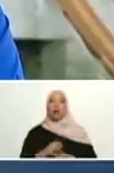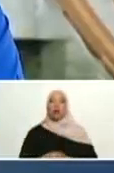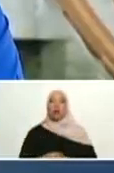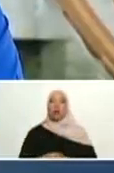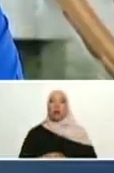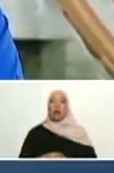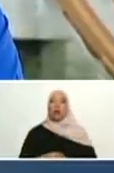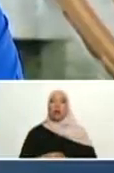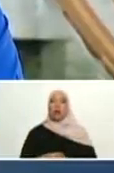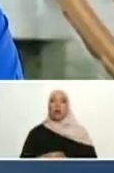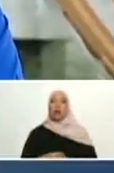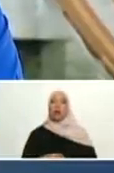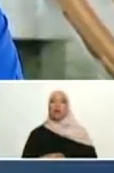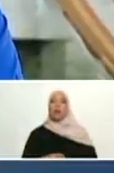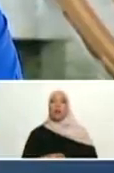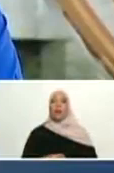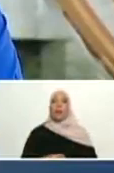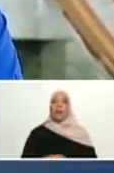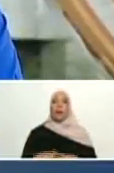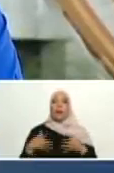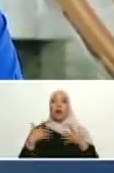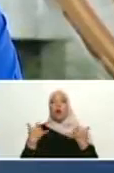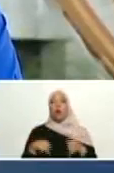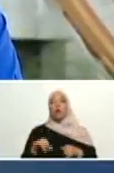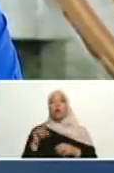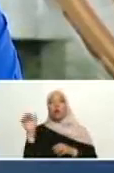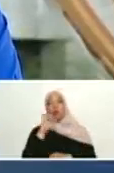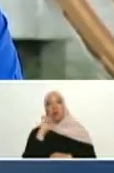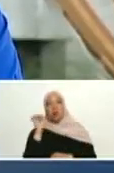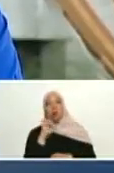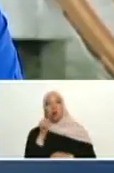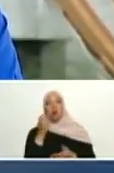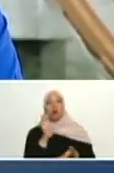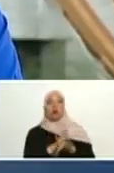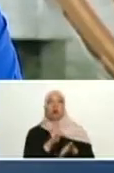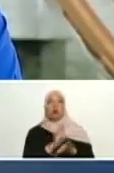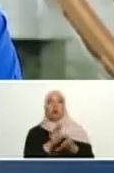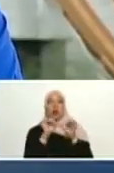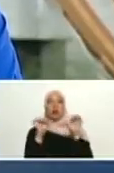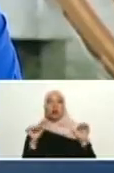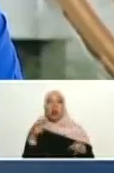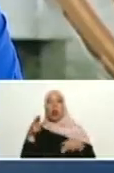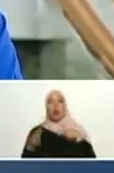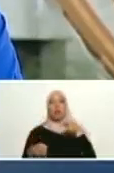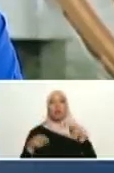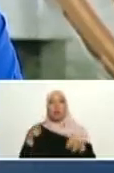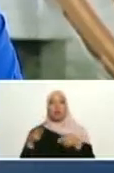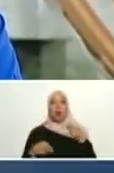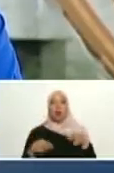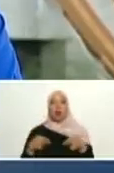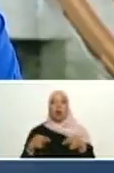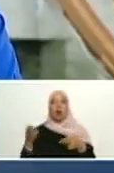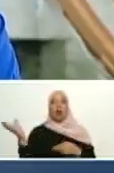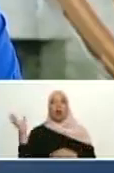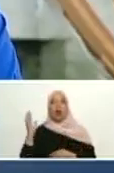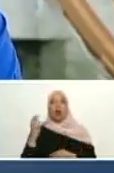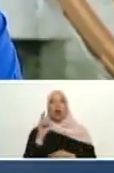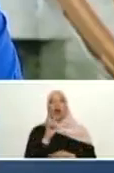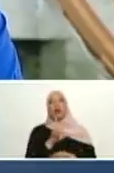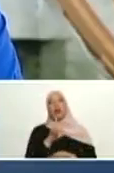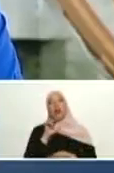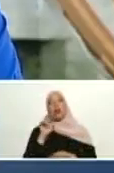que ingresé como operador de transporte superficial al sistema metro de Caracas. 32 años que